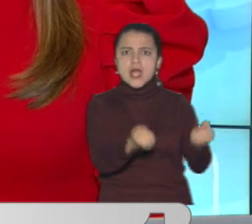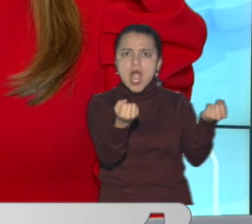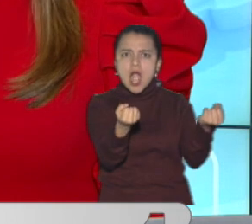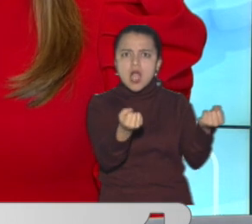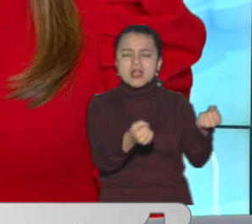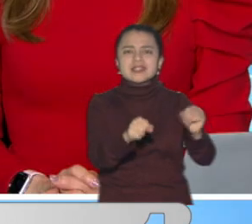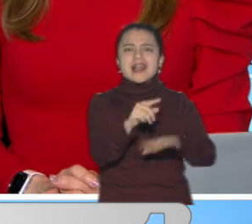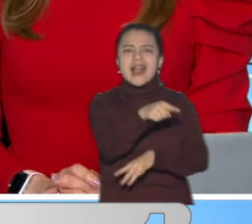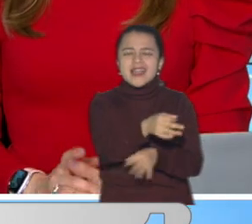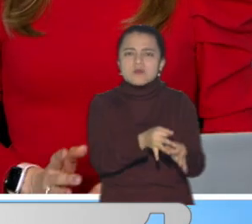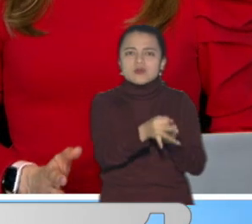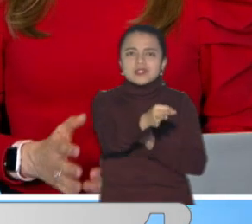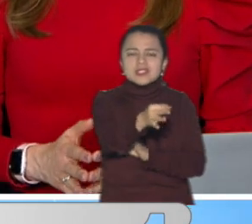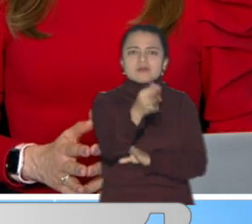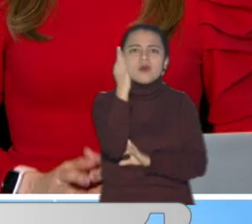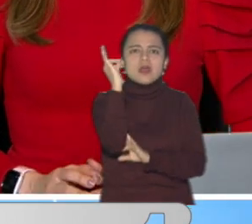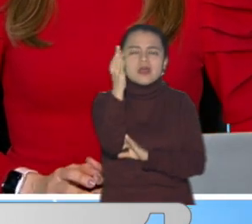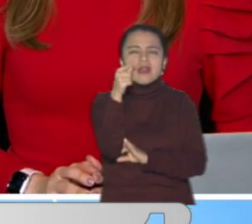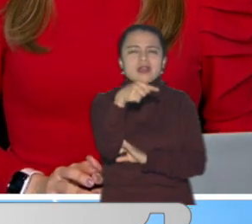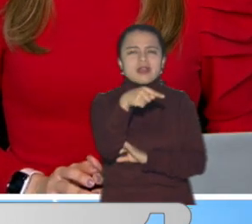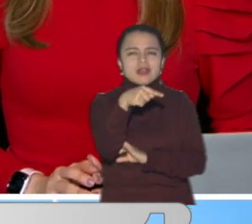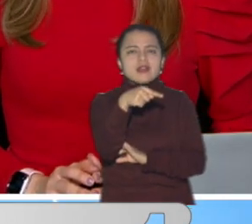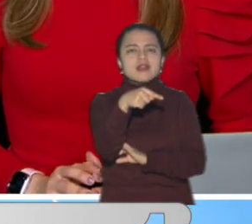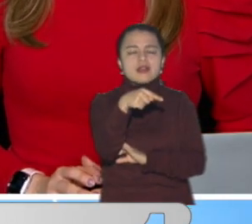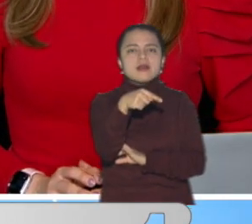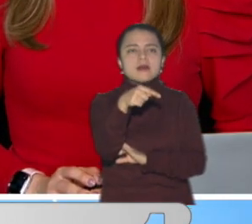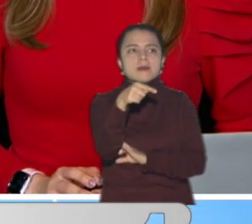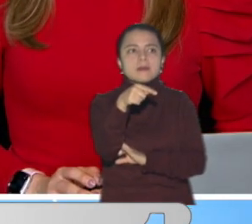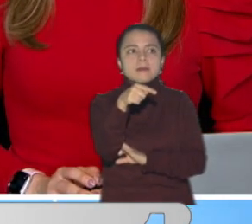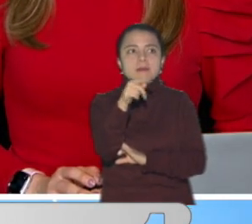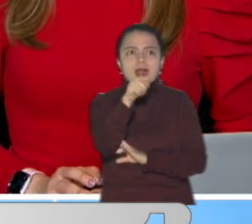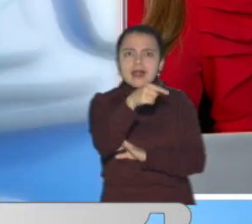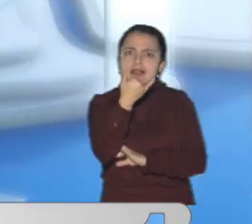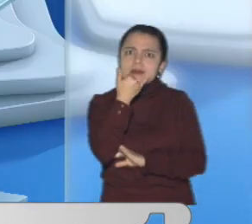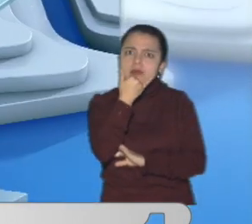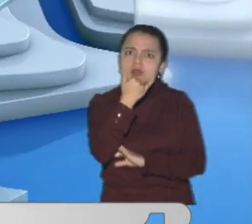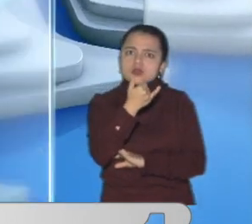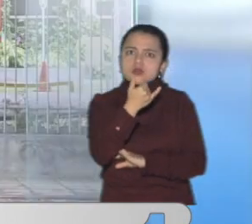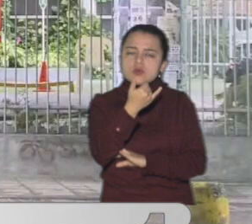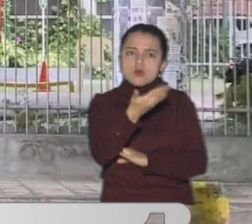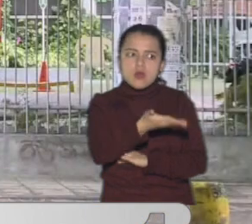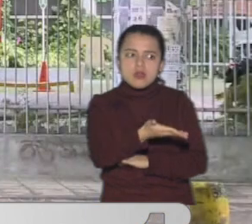Palmira. Sebastián Bedoya, buenas tardes. ¿Cuántas familias se han visto afectadas hasta ahora?